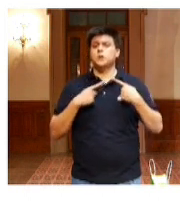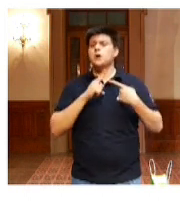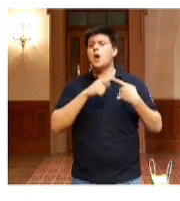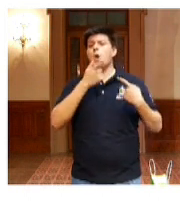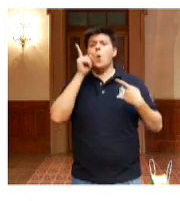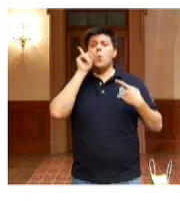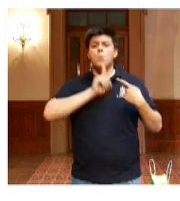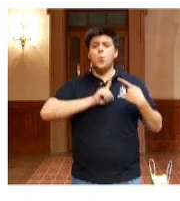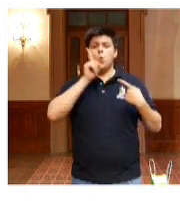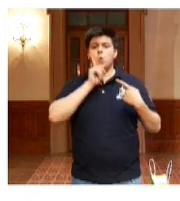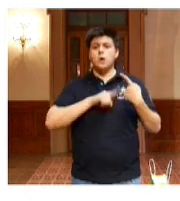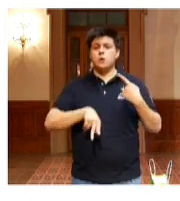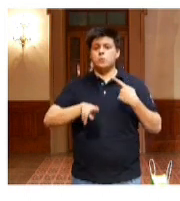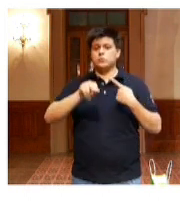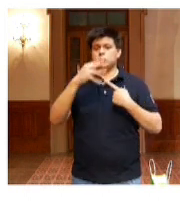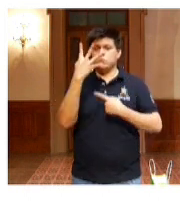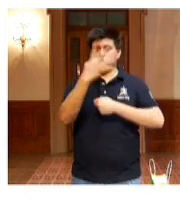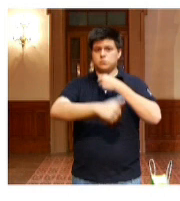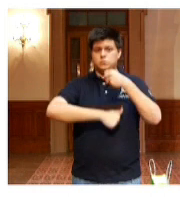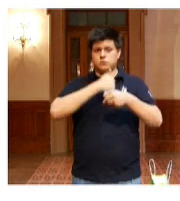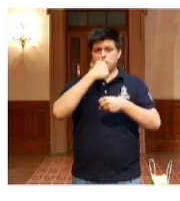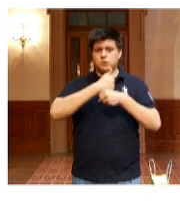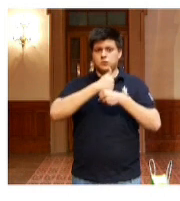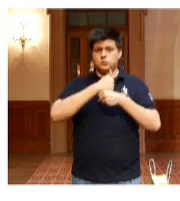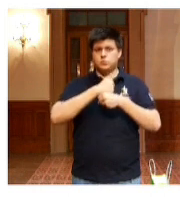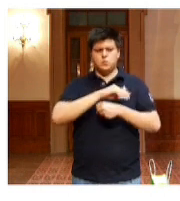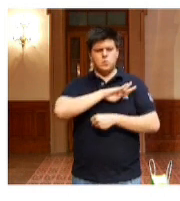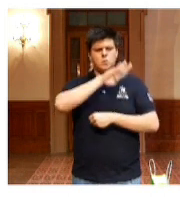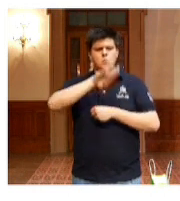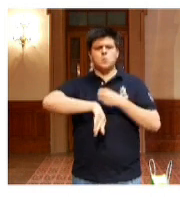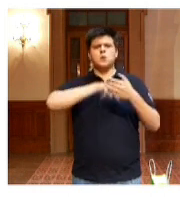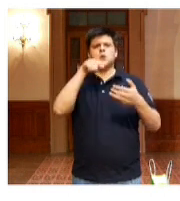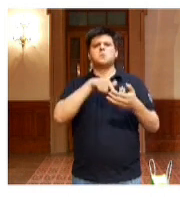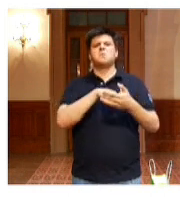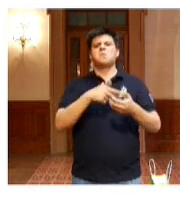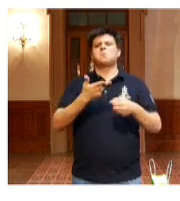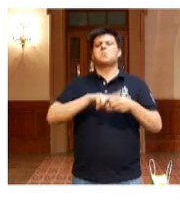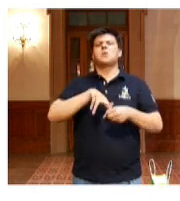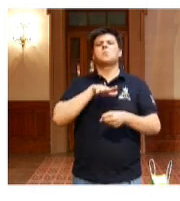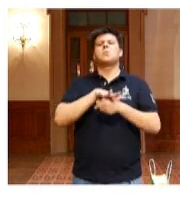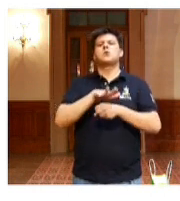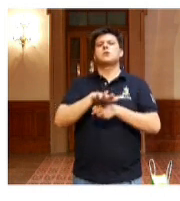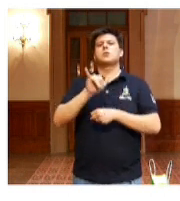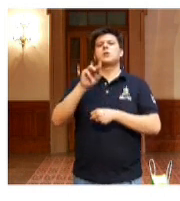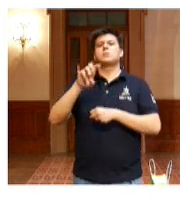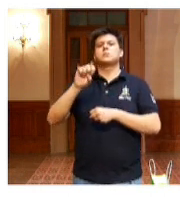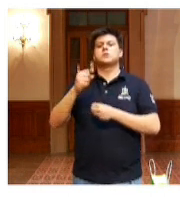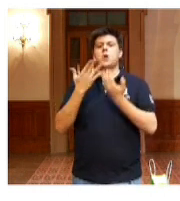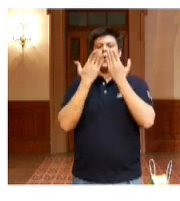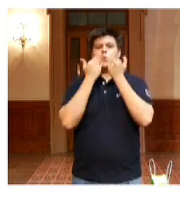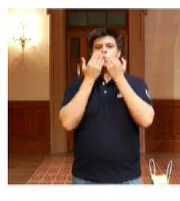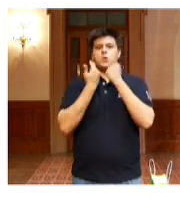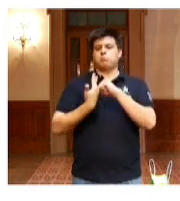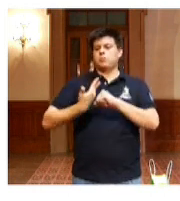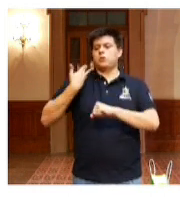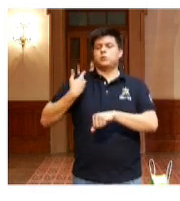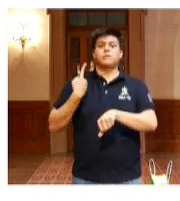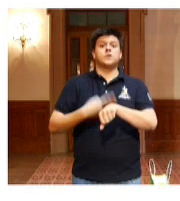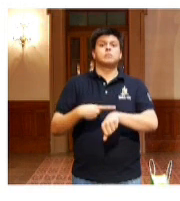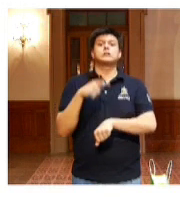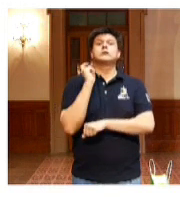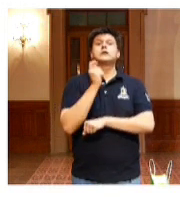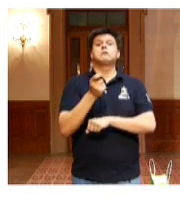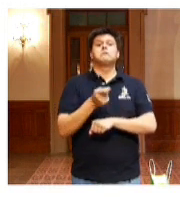paciente femenina de 84 años de edad falleció en el lynx sin ninguna comorbilidad es decir